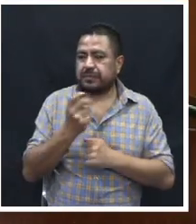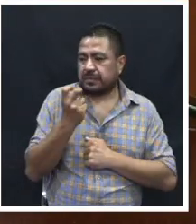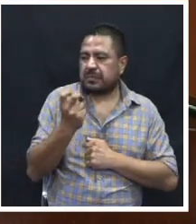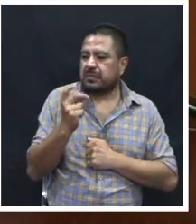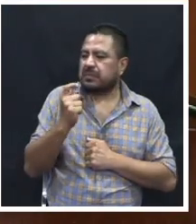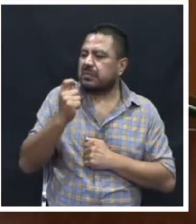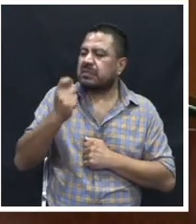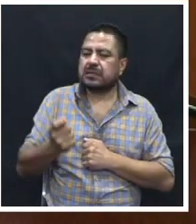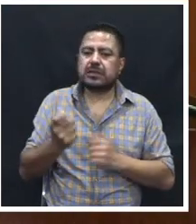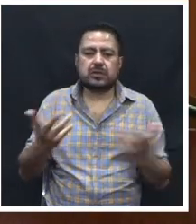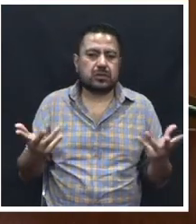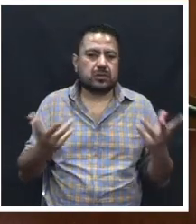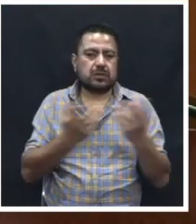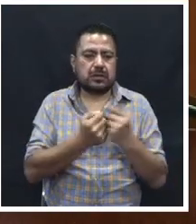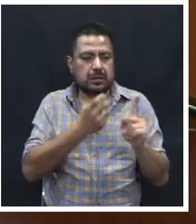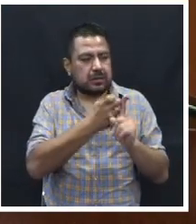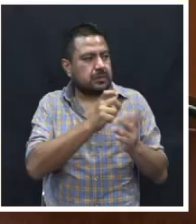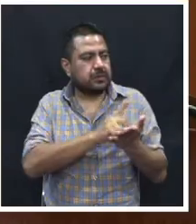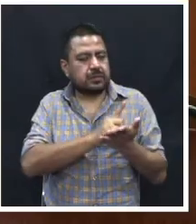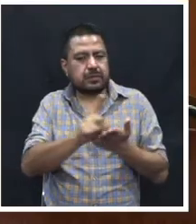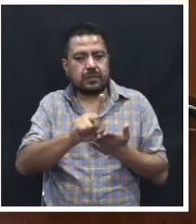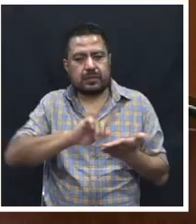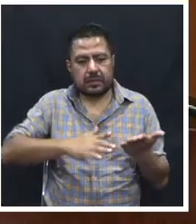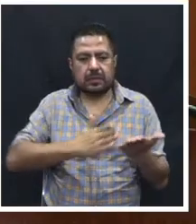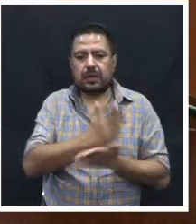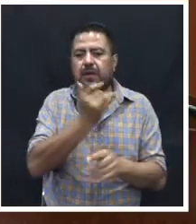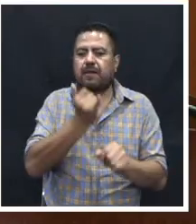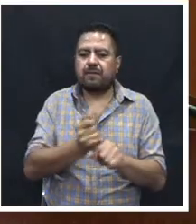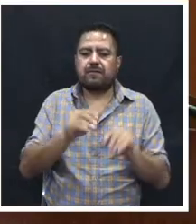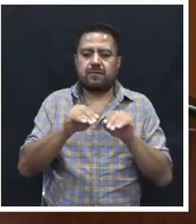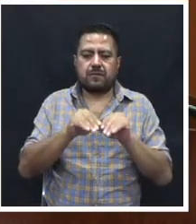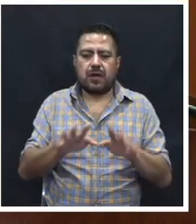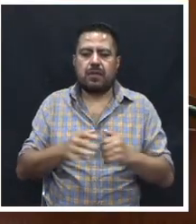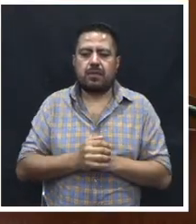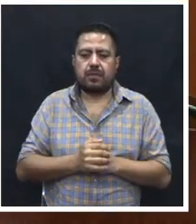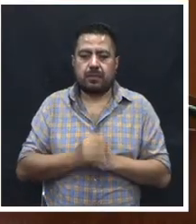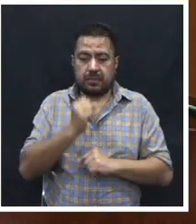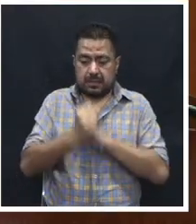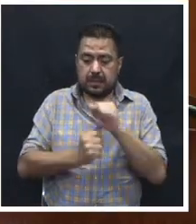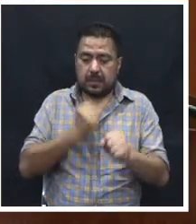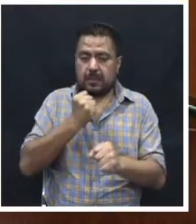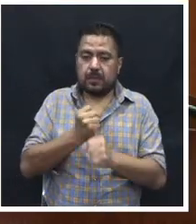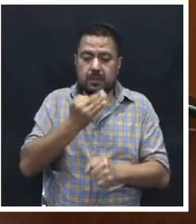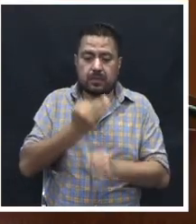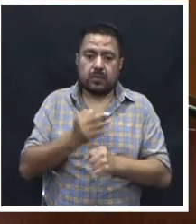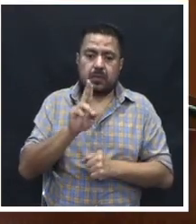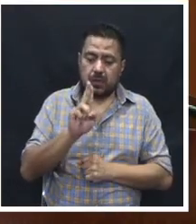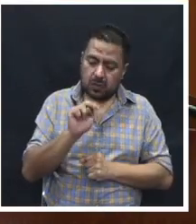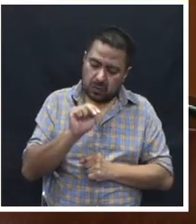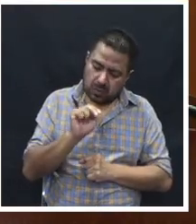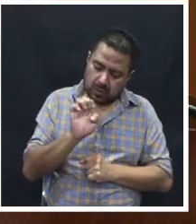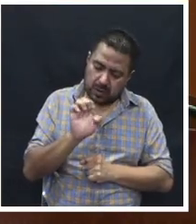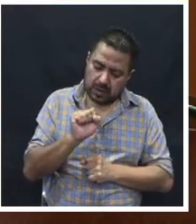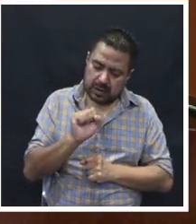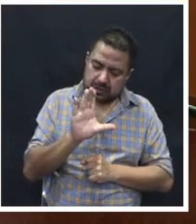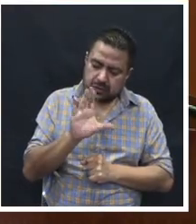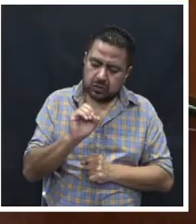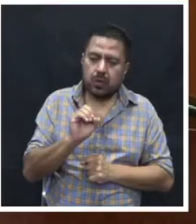es parte de ese derecho a la información pública. Este año, la UNESCO